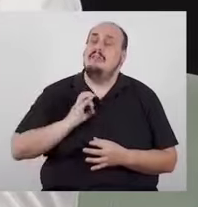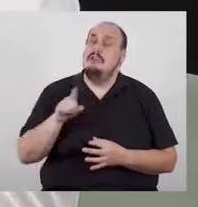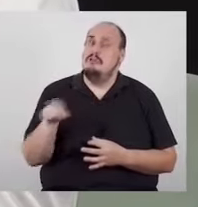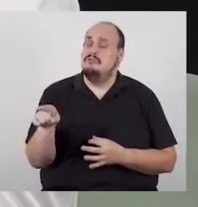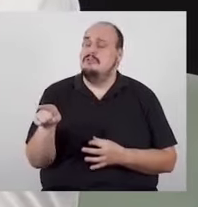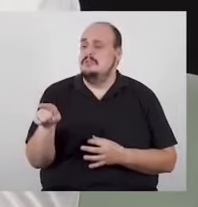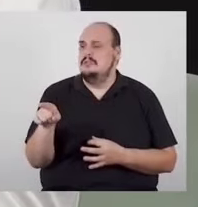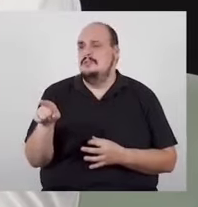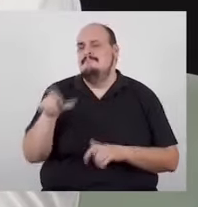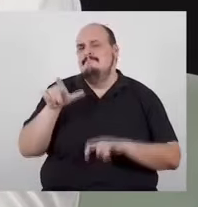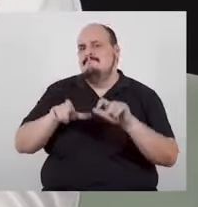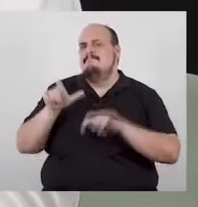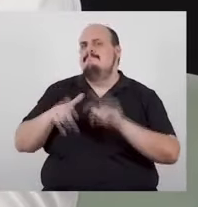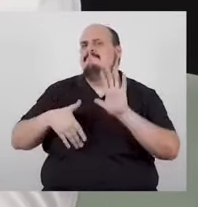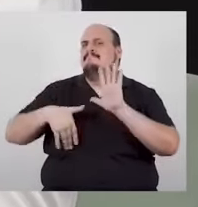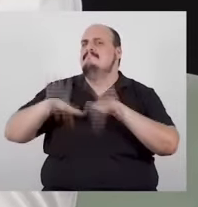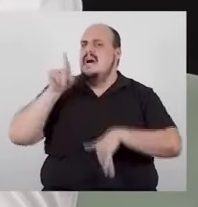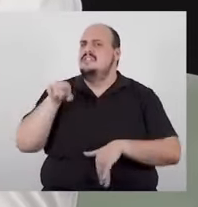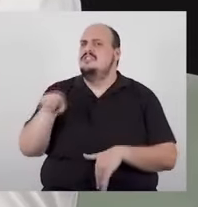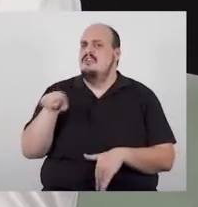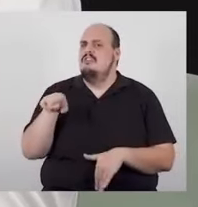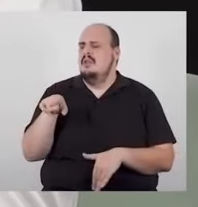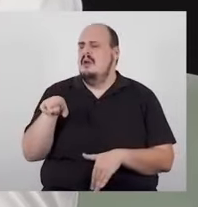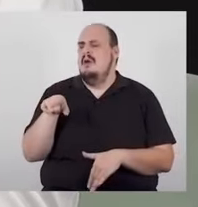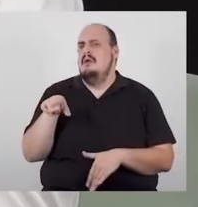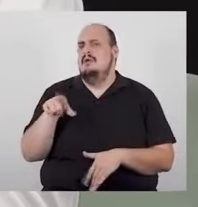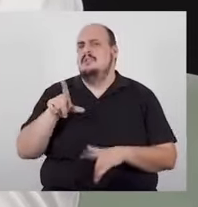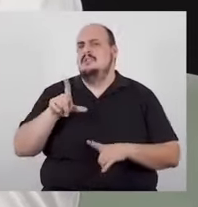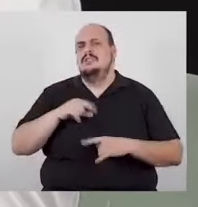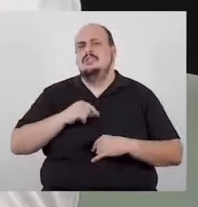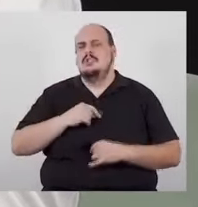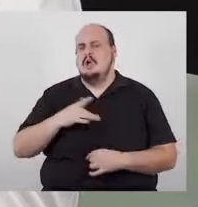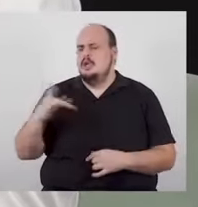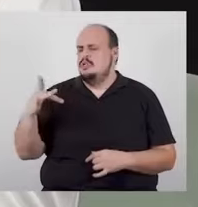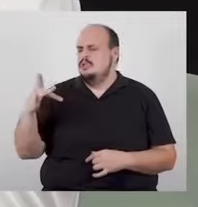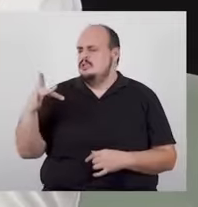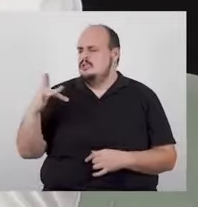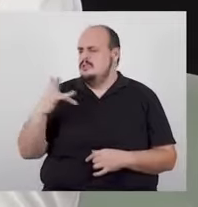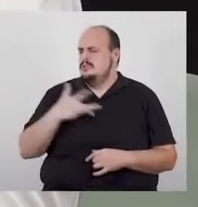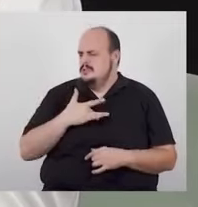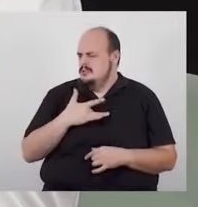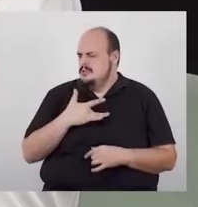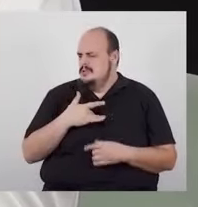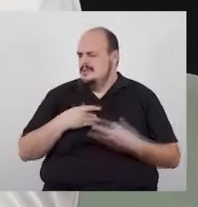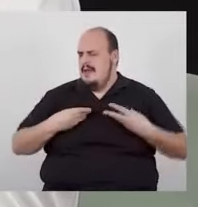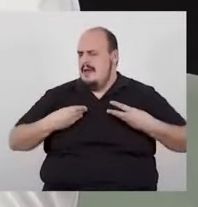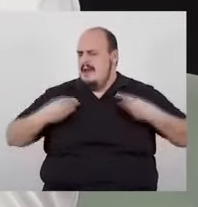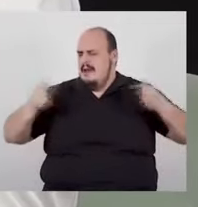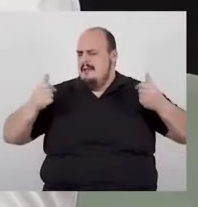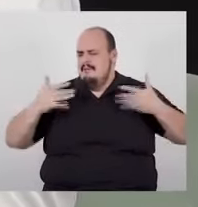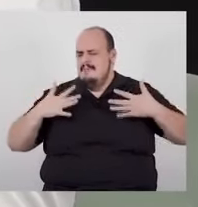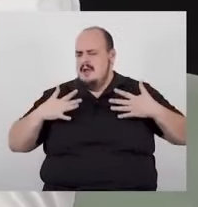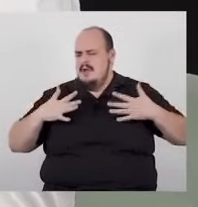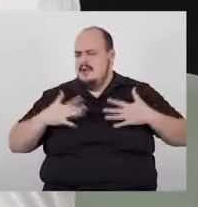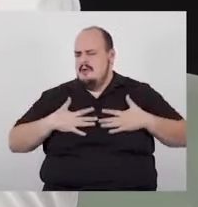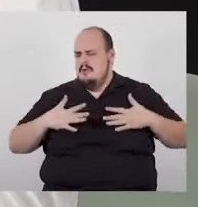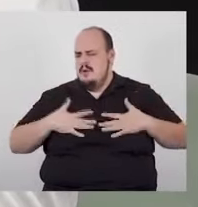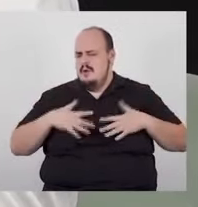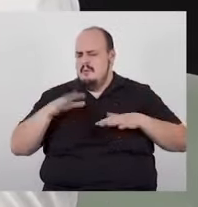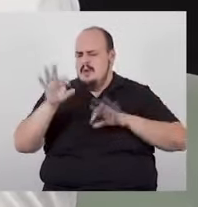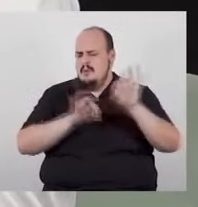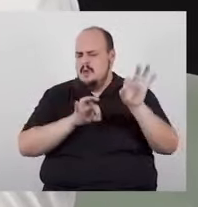mayoría nos pasa que el dolor nos atraviesa todo, el alma, el cuerpo, los